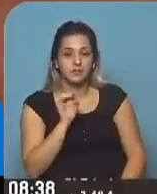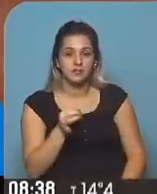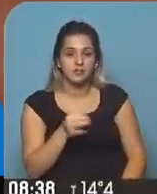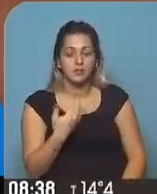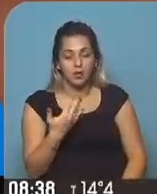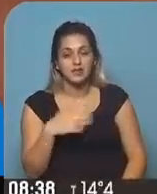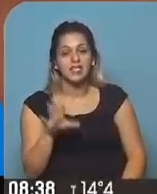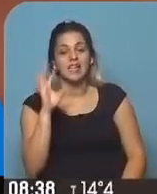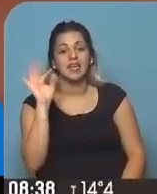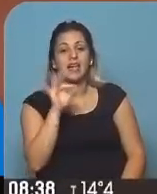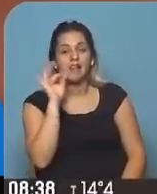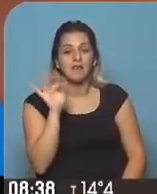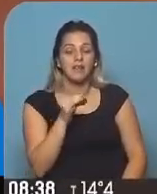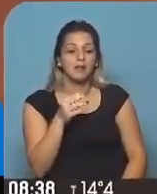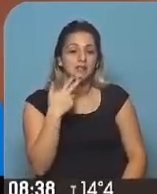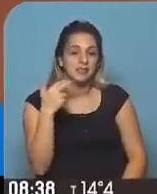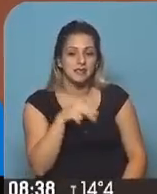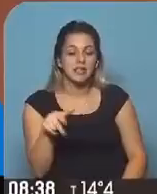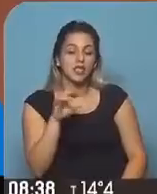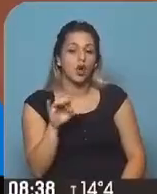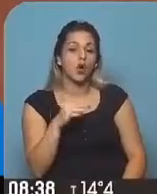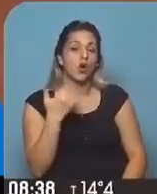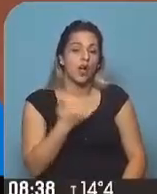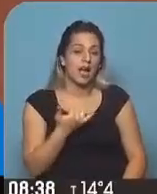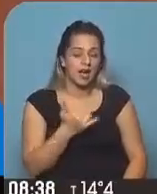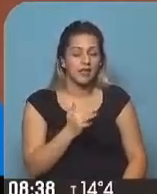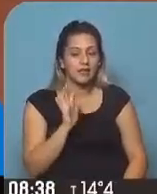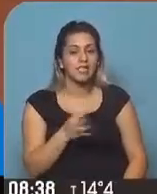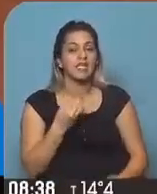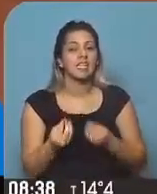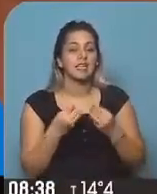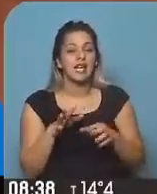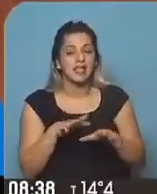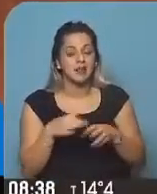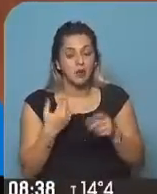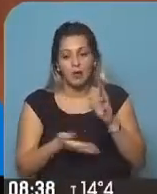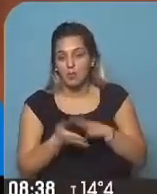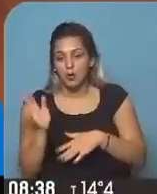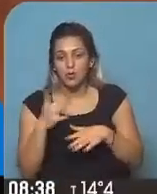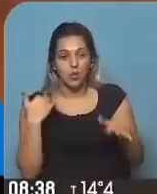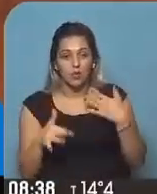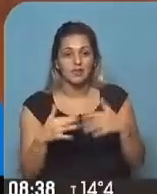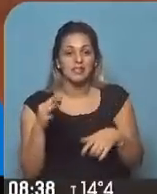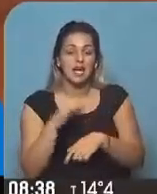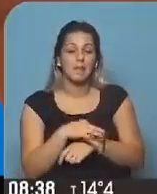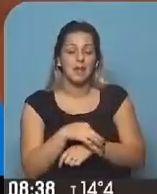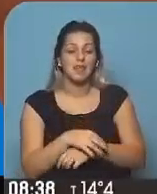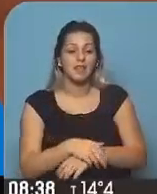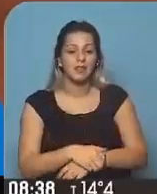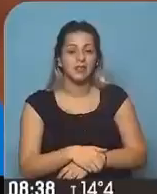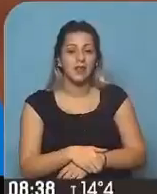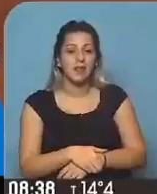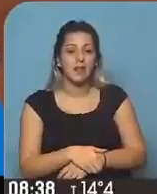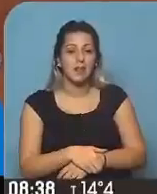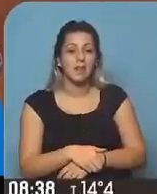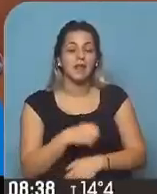ser que la bacteria actúe sin esos síntomas, pero bueno, nos quedamos con la angina por ahora. ¿Qué hacemos? Vamos inmediatamente a la guardia. Bueno, esa es una